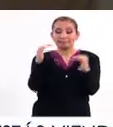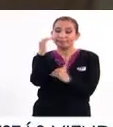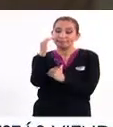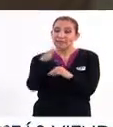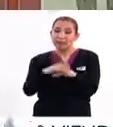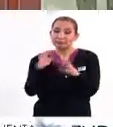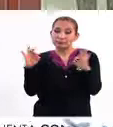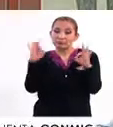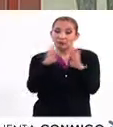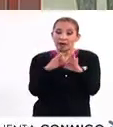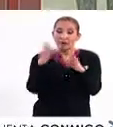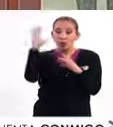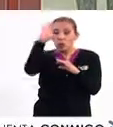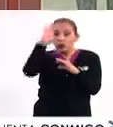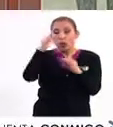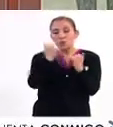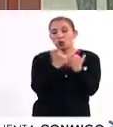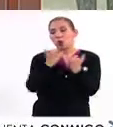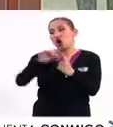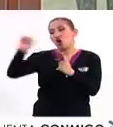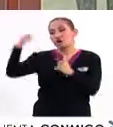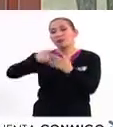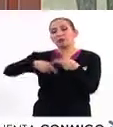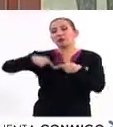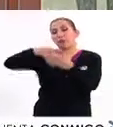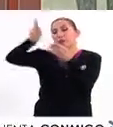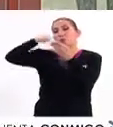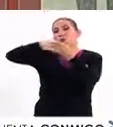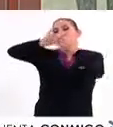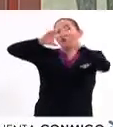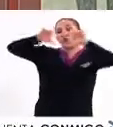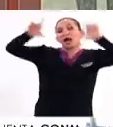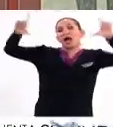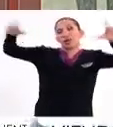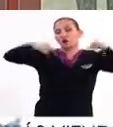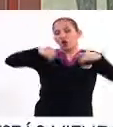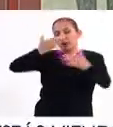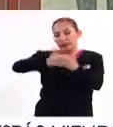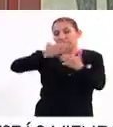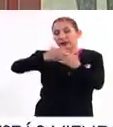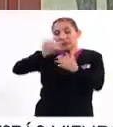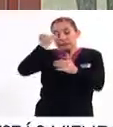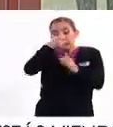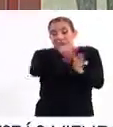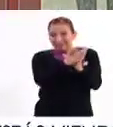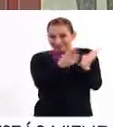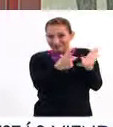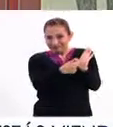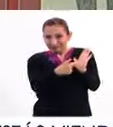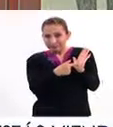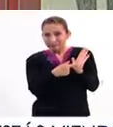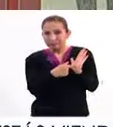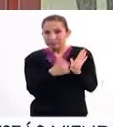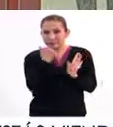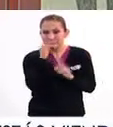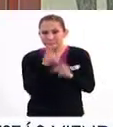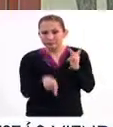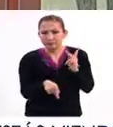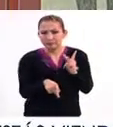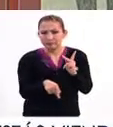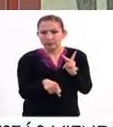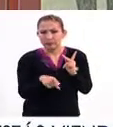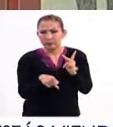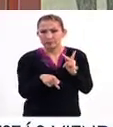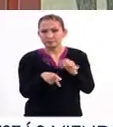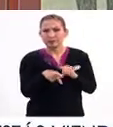libro. Bueno, Diego, perdón que te interrumpa, rendía, ahí el tributo en su famoso mural de Sueña una tarde dominical, es un